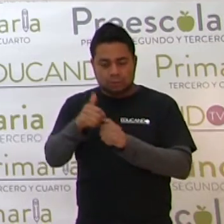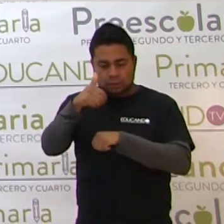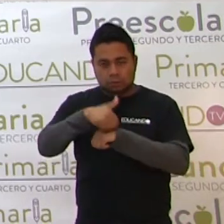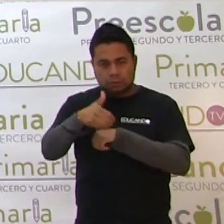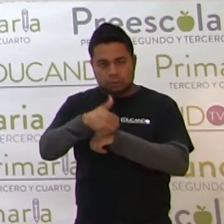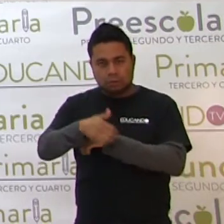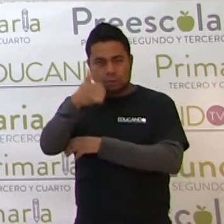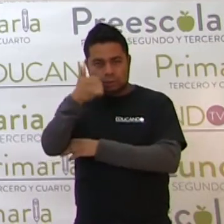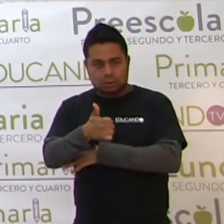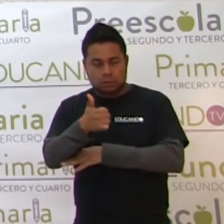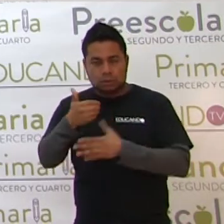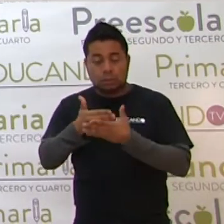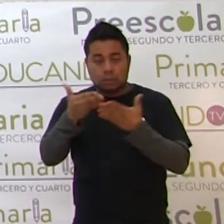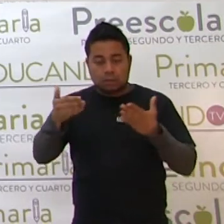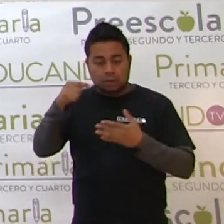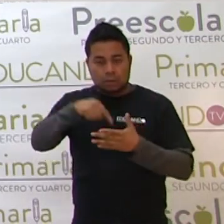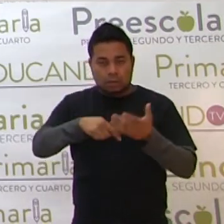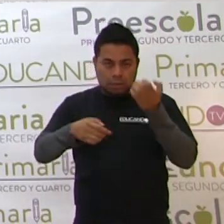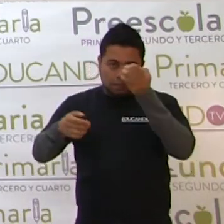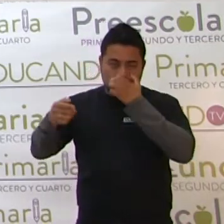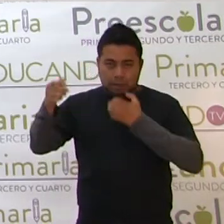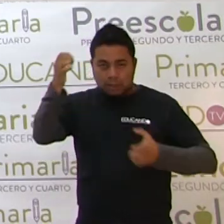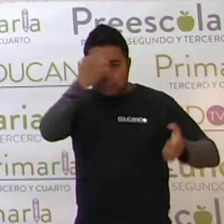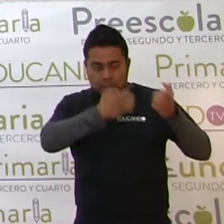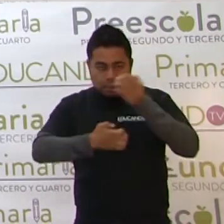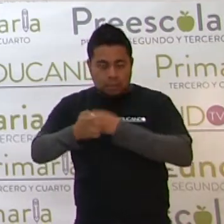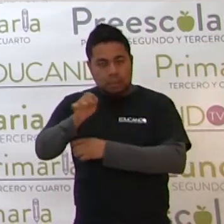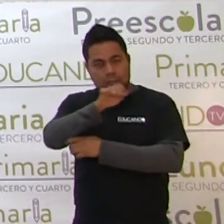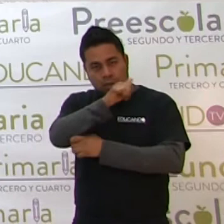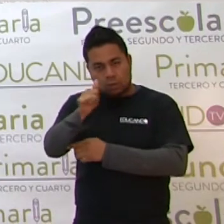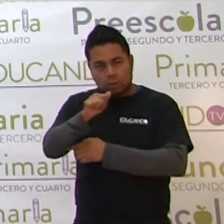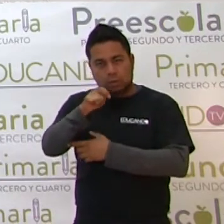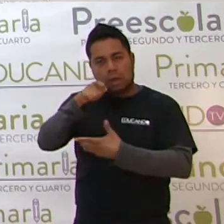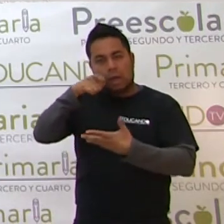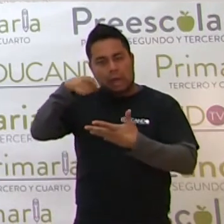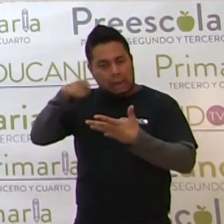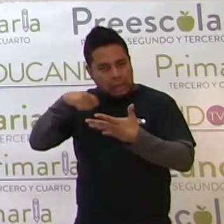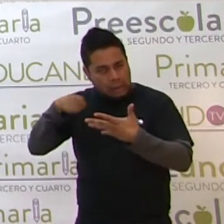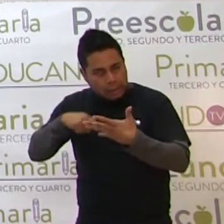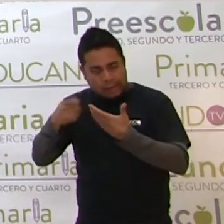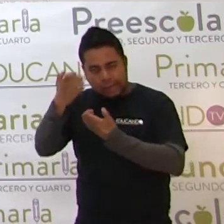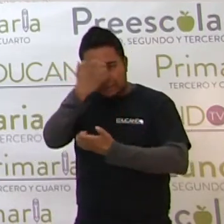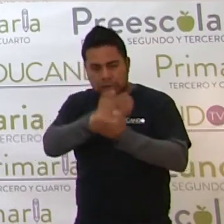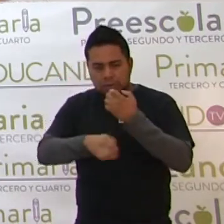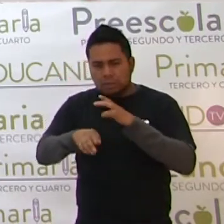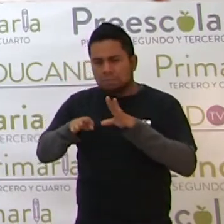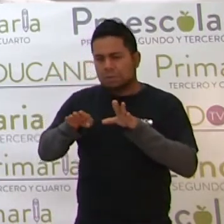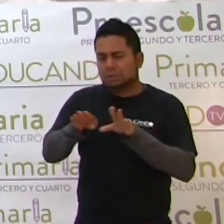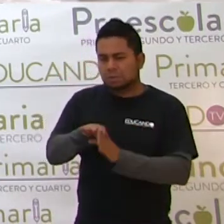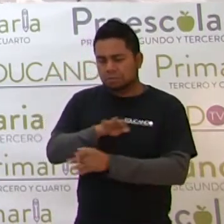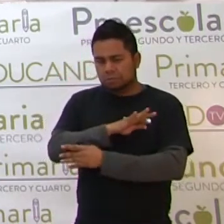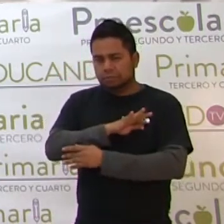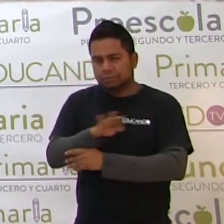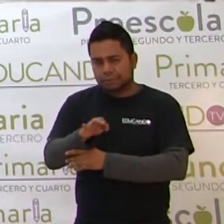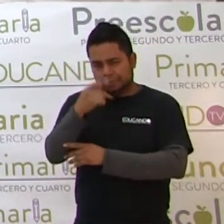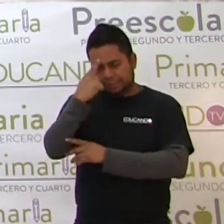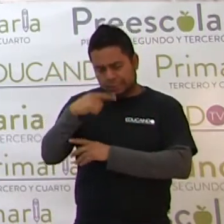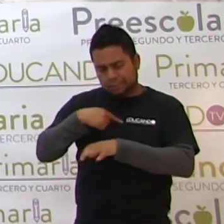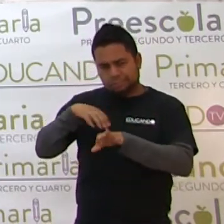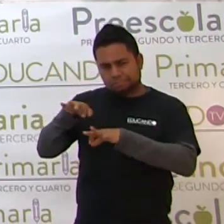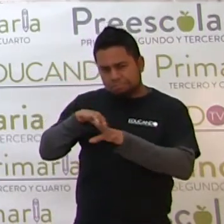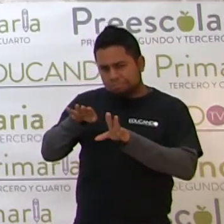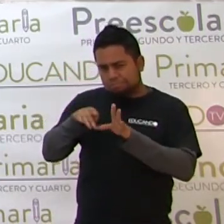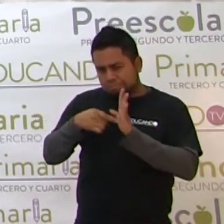6 y ahora vamos a analizar otra rúbrica u otra forma de evaluar nuestro